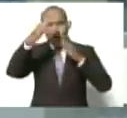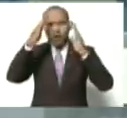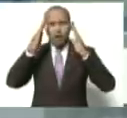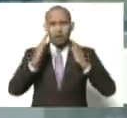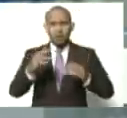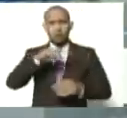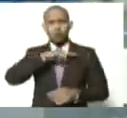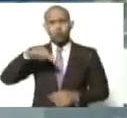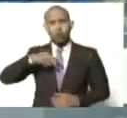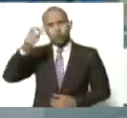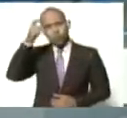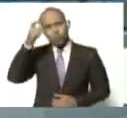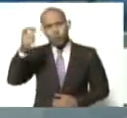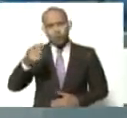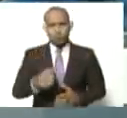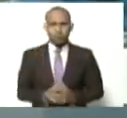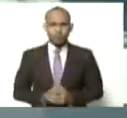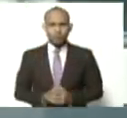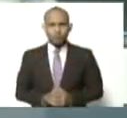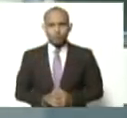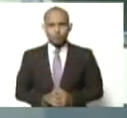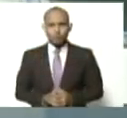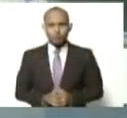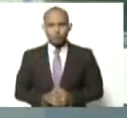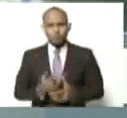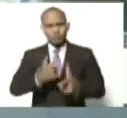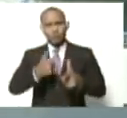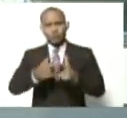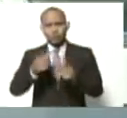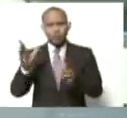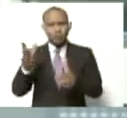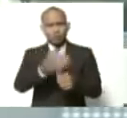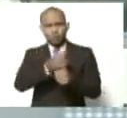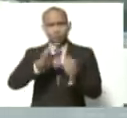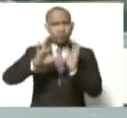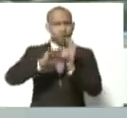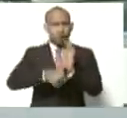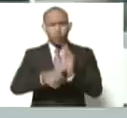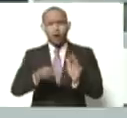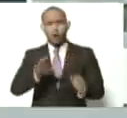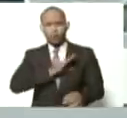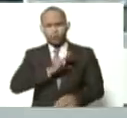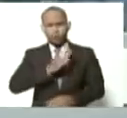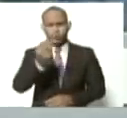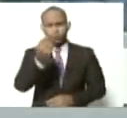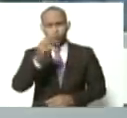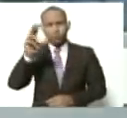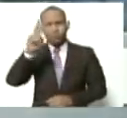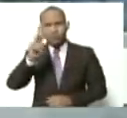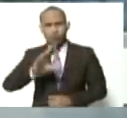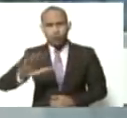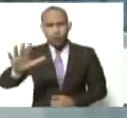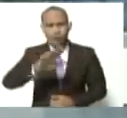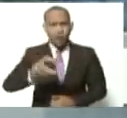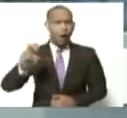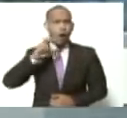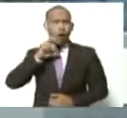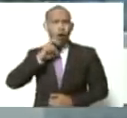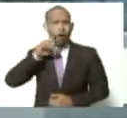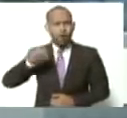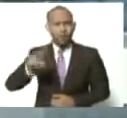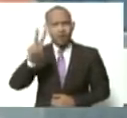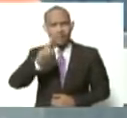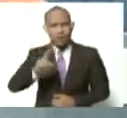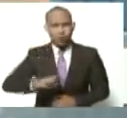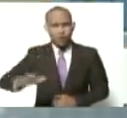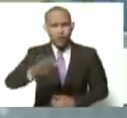nuestro pueblo ante quienes han secuestrado y se han robado los recursos del país el oro de Venezuela en el